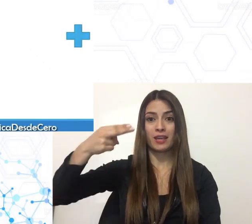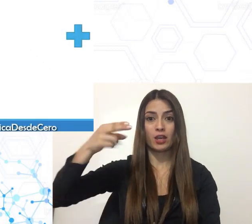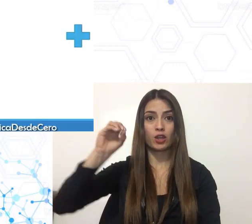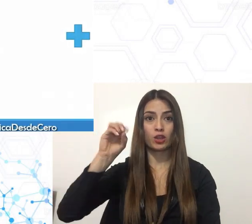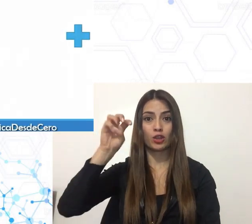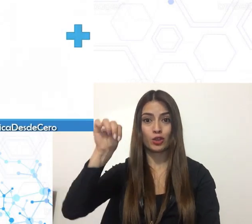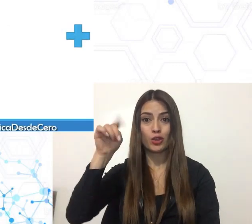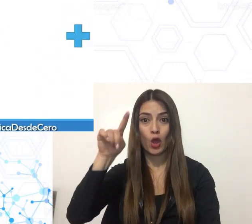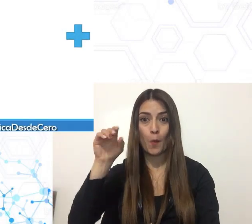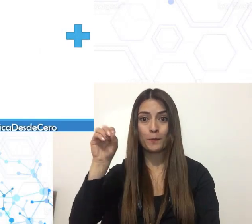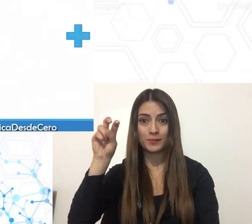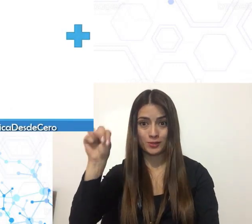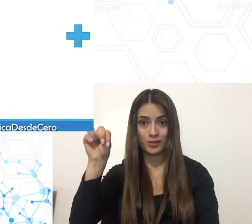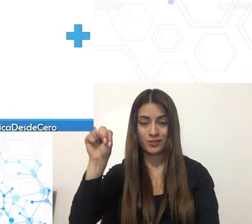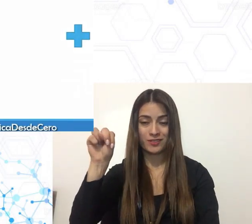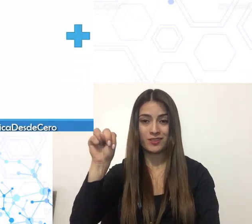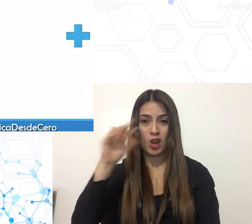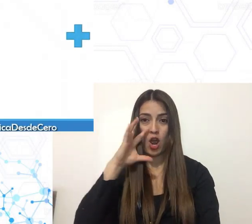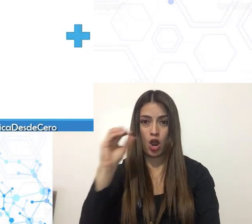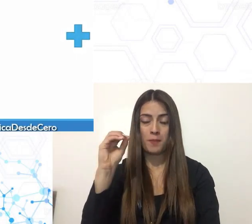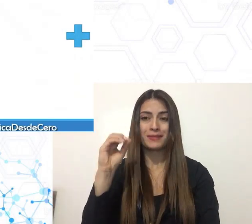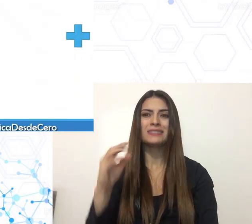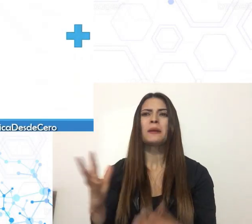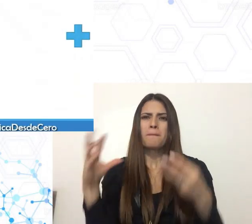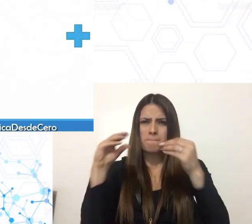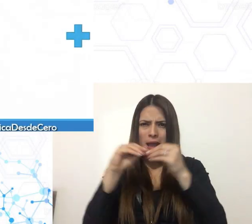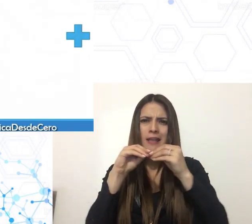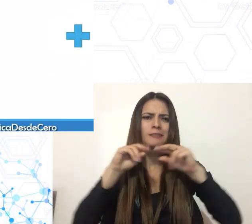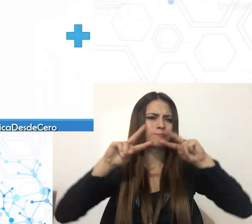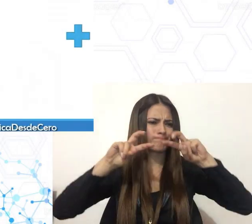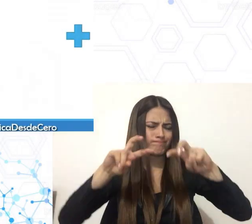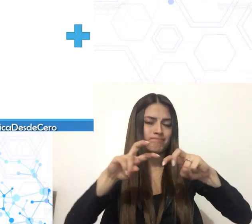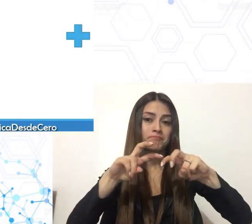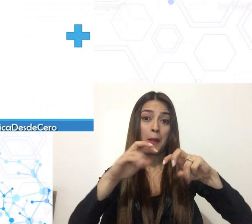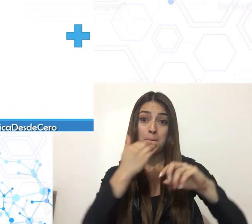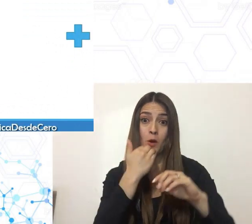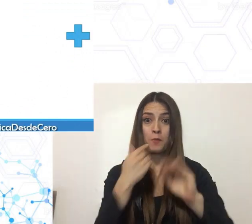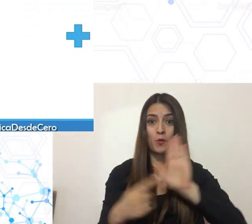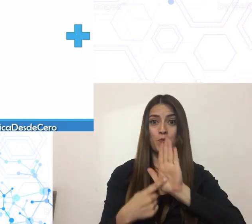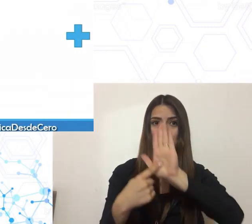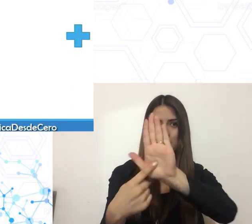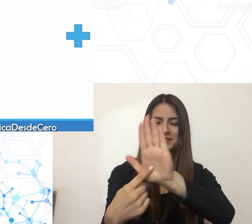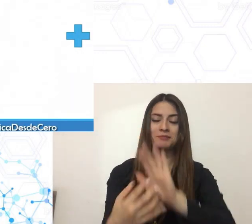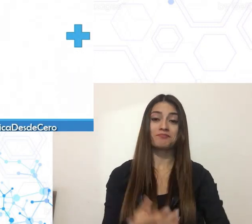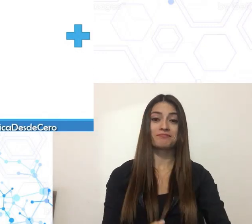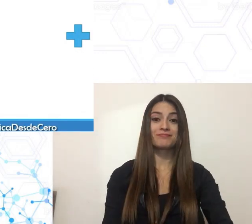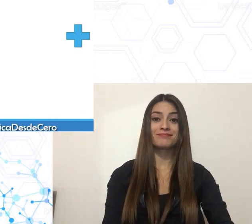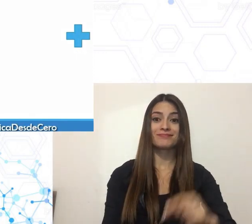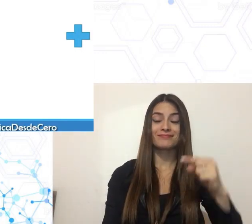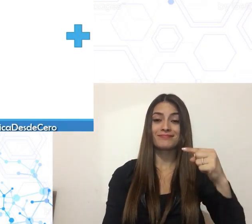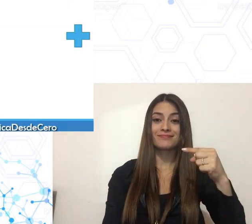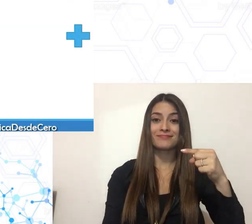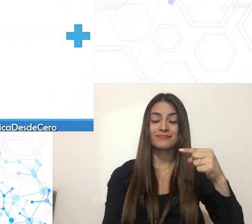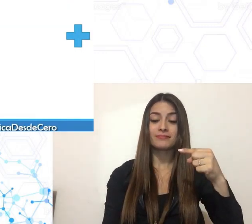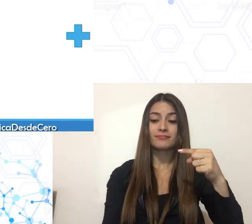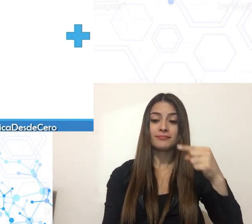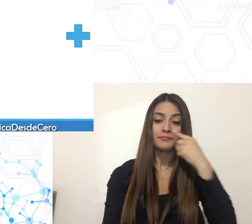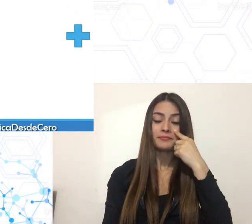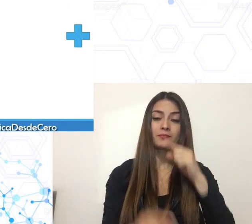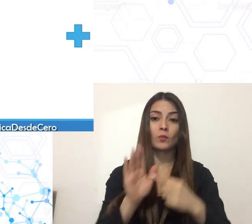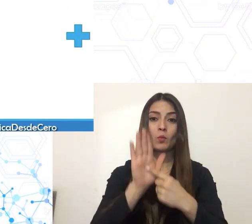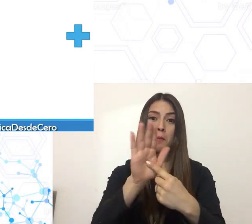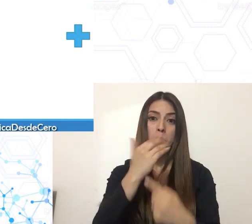una simulación que vamos a tener en cuenta aquí. Entonces, en esa simulación tenemos nosotros aquí